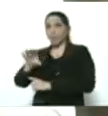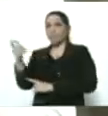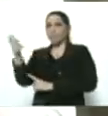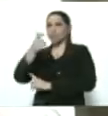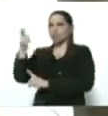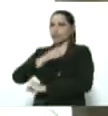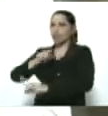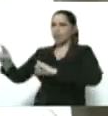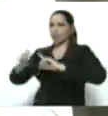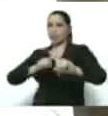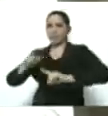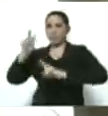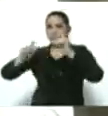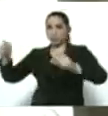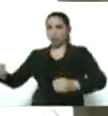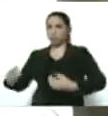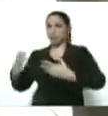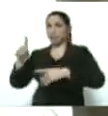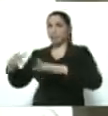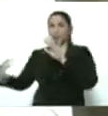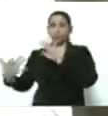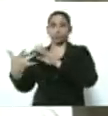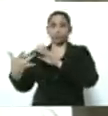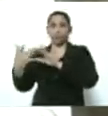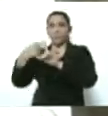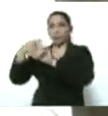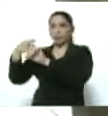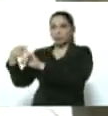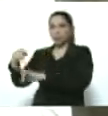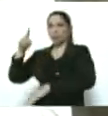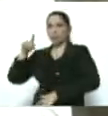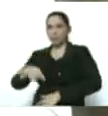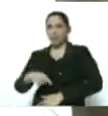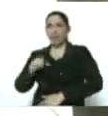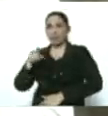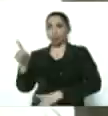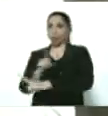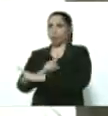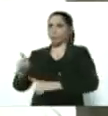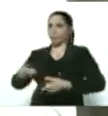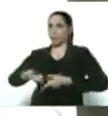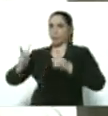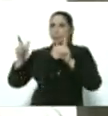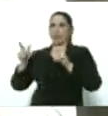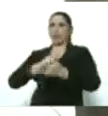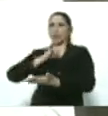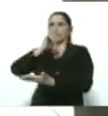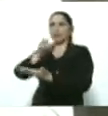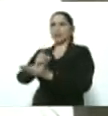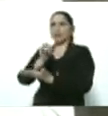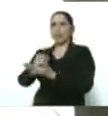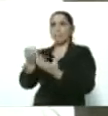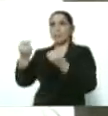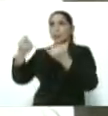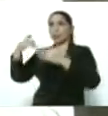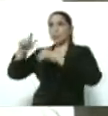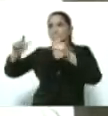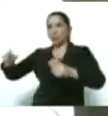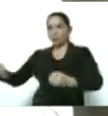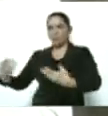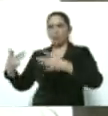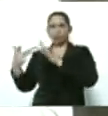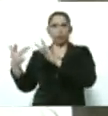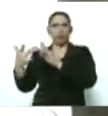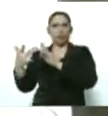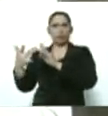casos y de contactos de casos positivos, que también ha sido muy efectiva y nos ha permitido identificar muchísimos casos de contacto